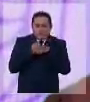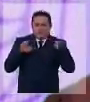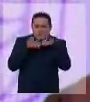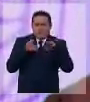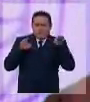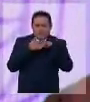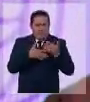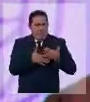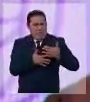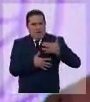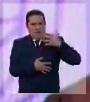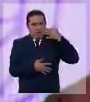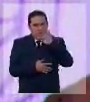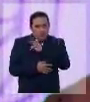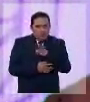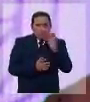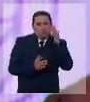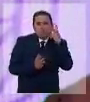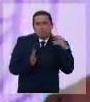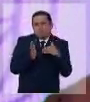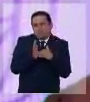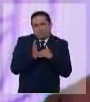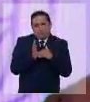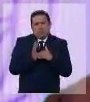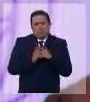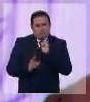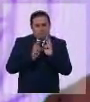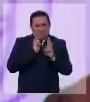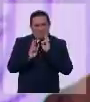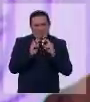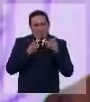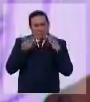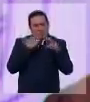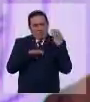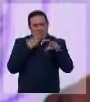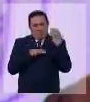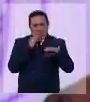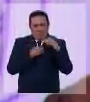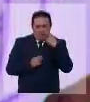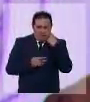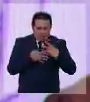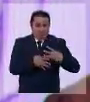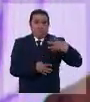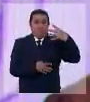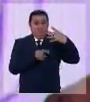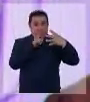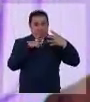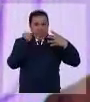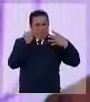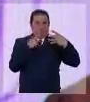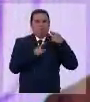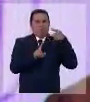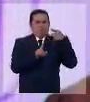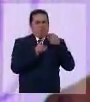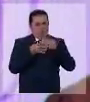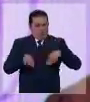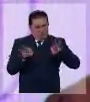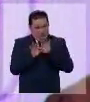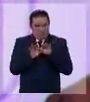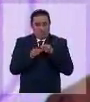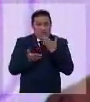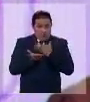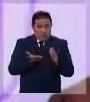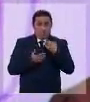2,000 conversaciones en redes sociales sobre este tema. Déjenme aprovechar este momento para agradecer a los laboratorios sociodigitales